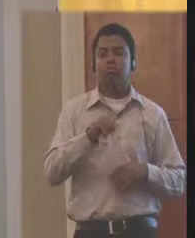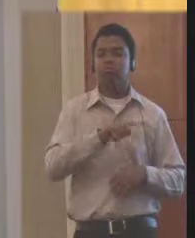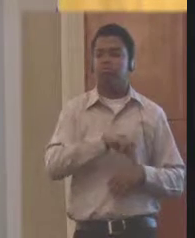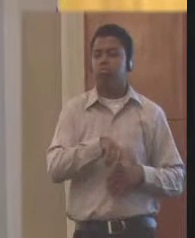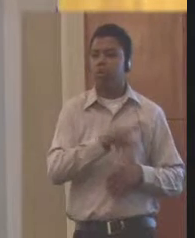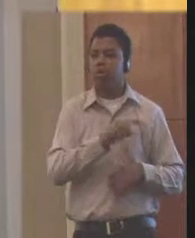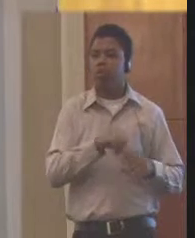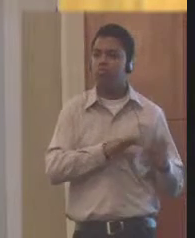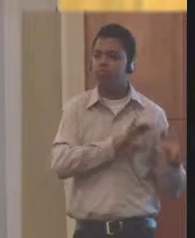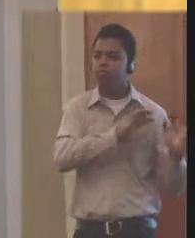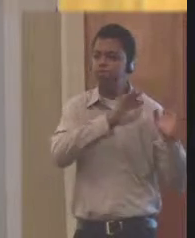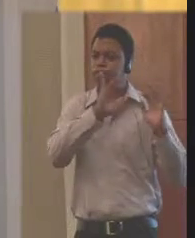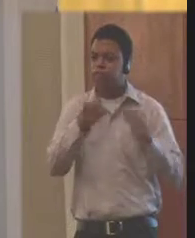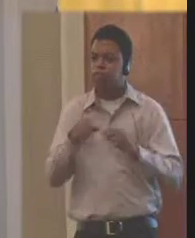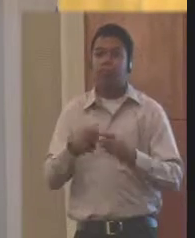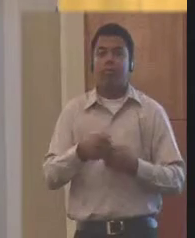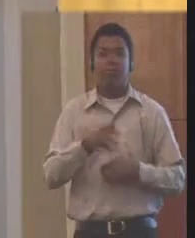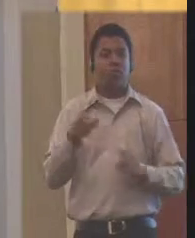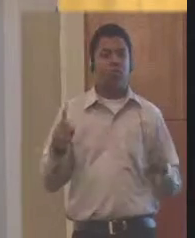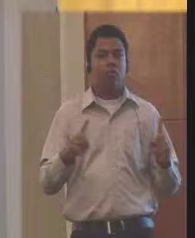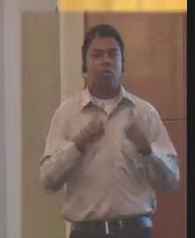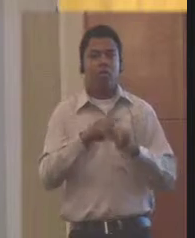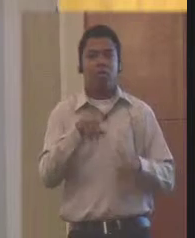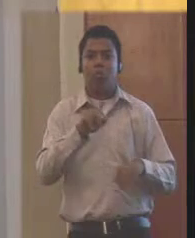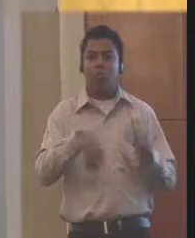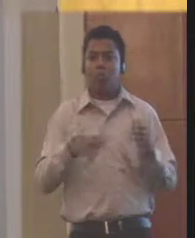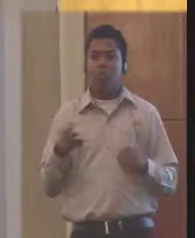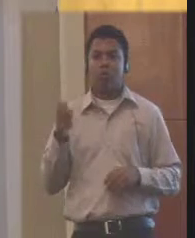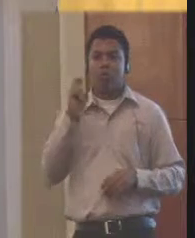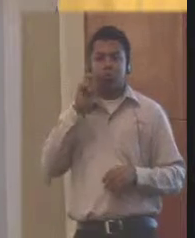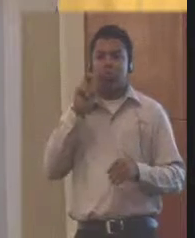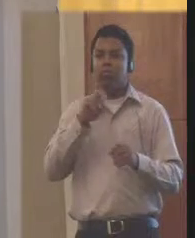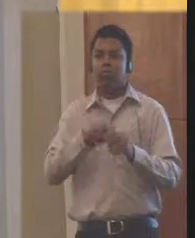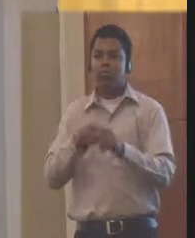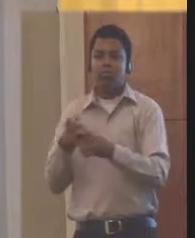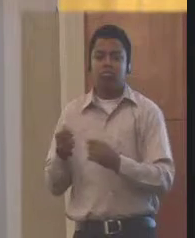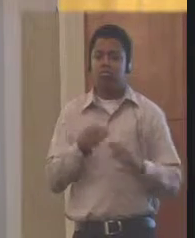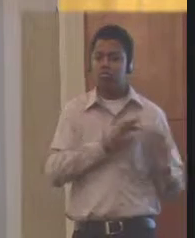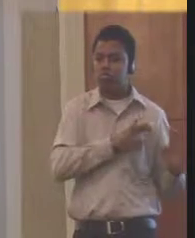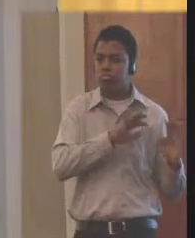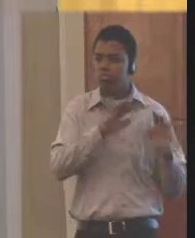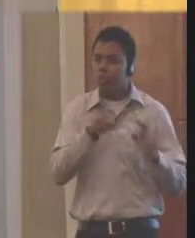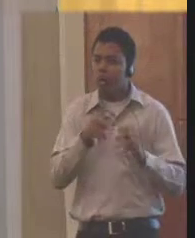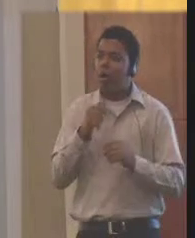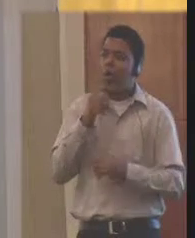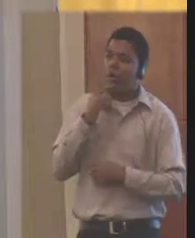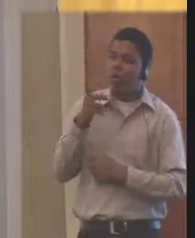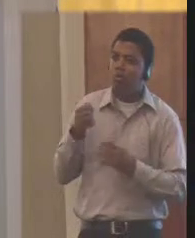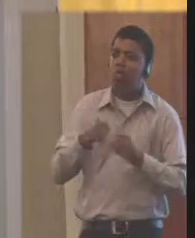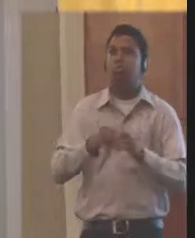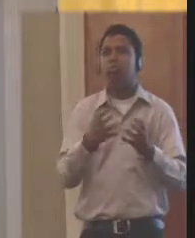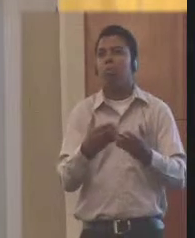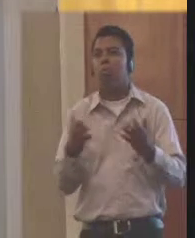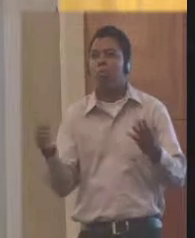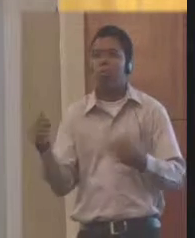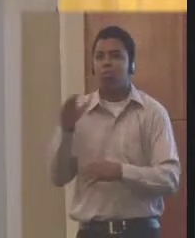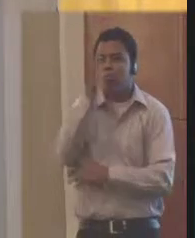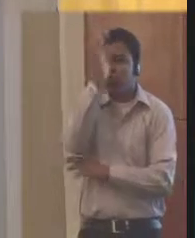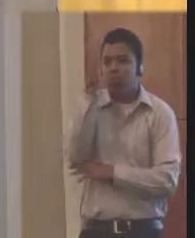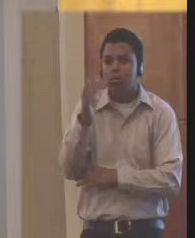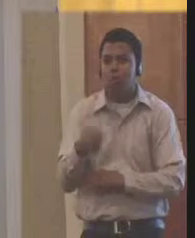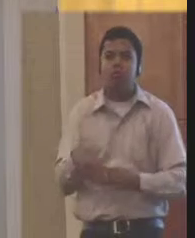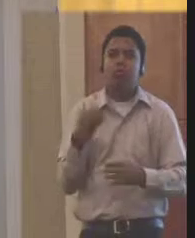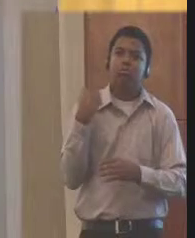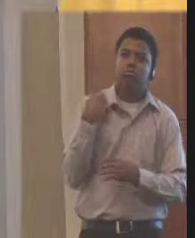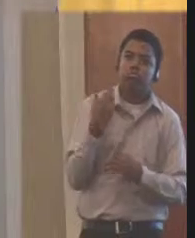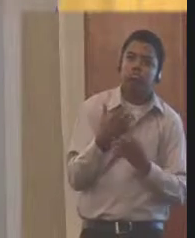de ingresos para Francia, el turismo. Hay monumentos históricos, artefactos culturales, es un patrimonio mundial de